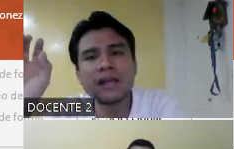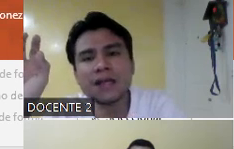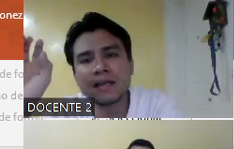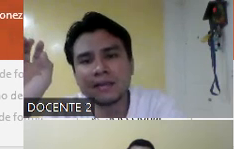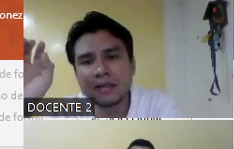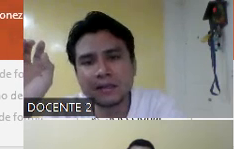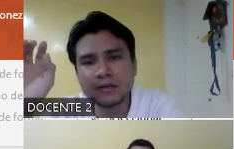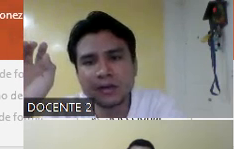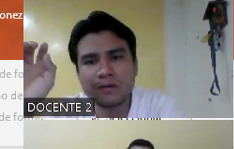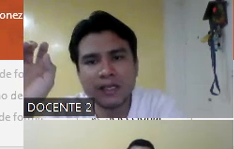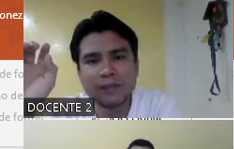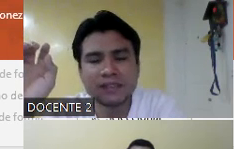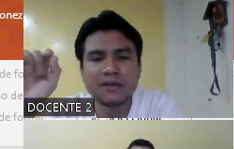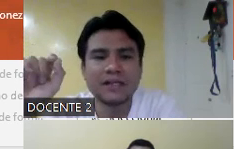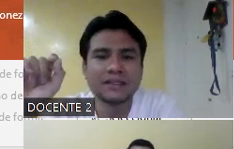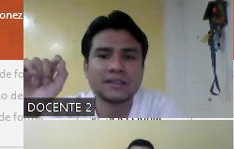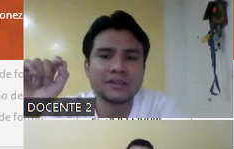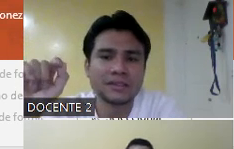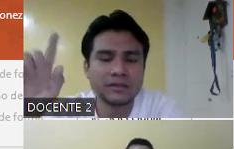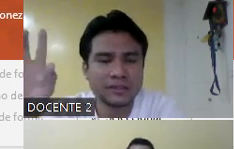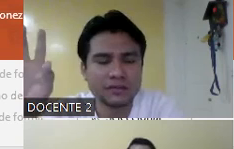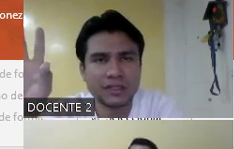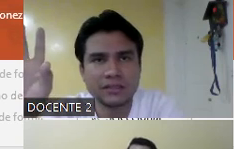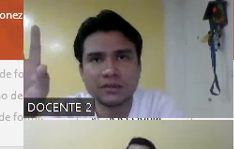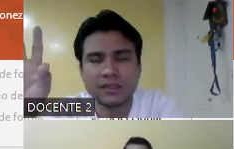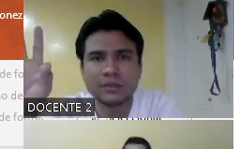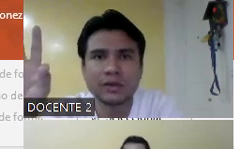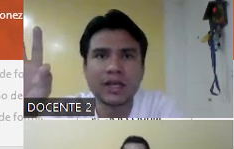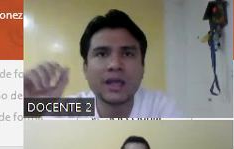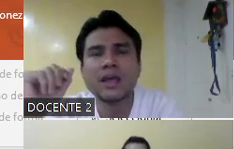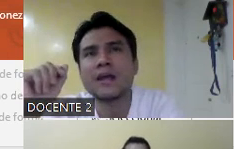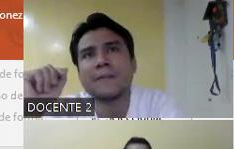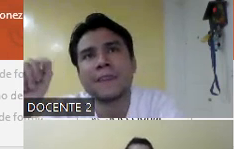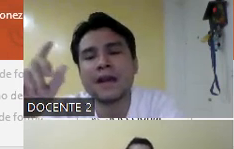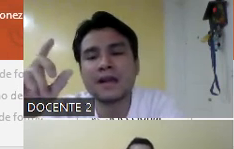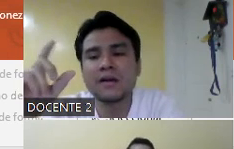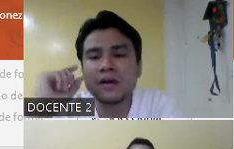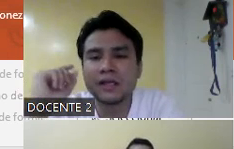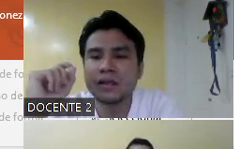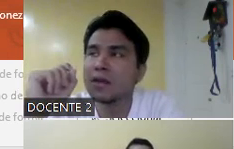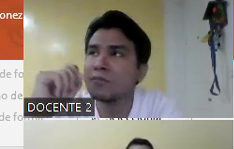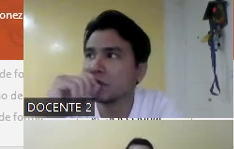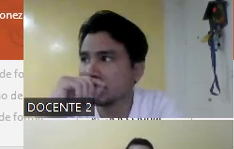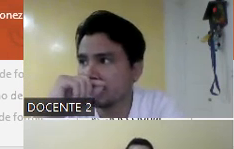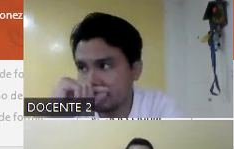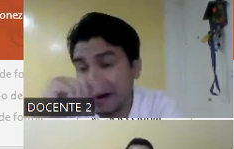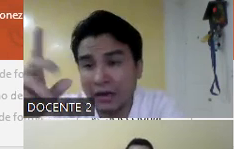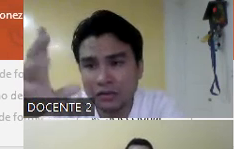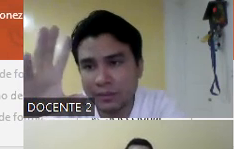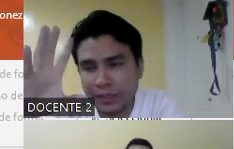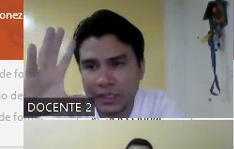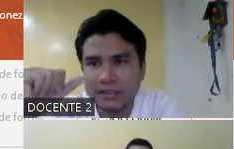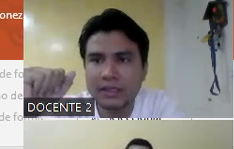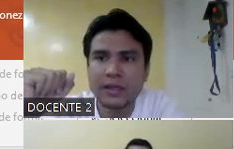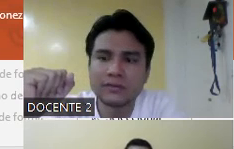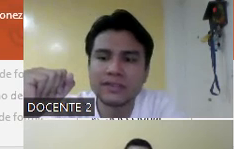No hay nada en el intelecto que no haya pasado antes de los sentidos, eso es Aristóteles. ¿Por qué? Hay algo que tenemos malo,